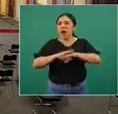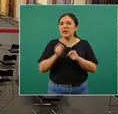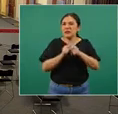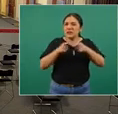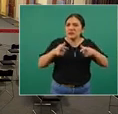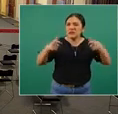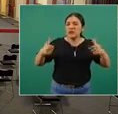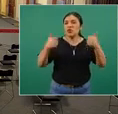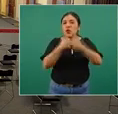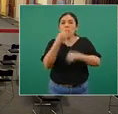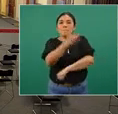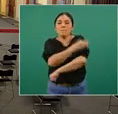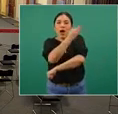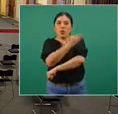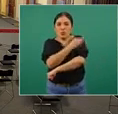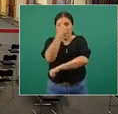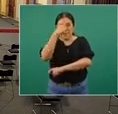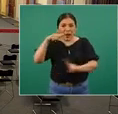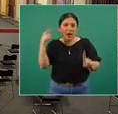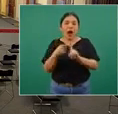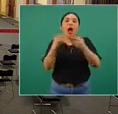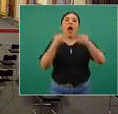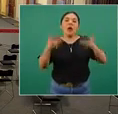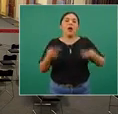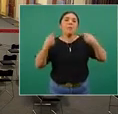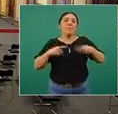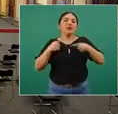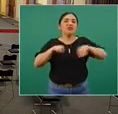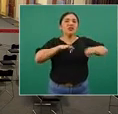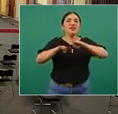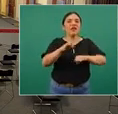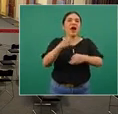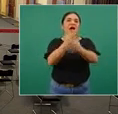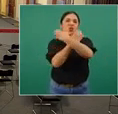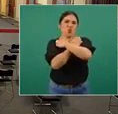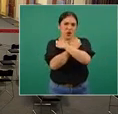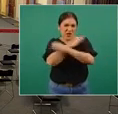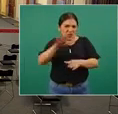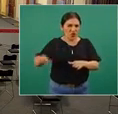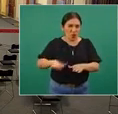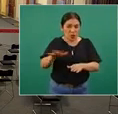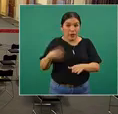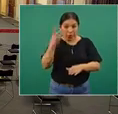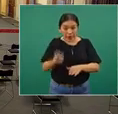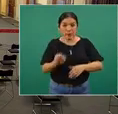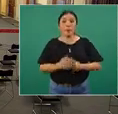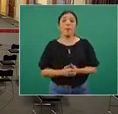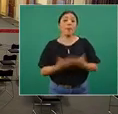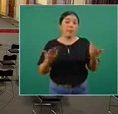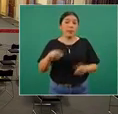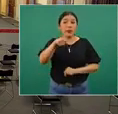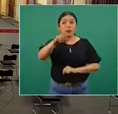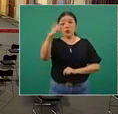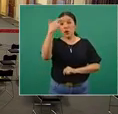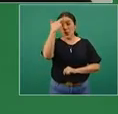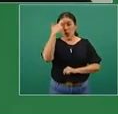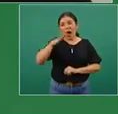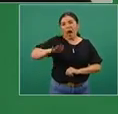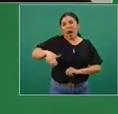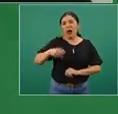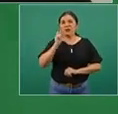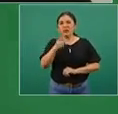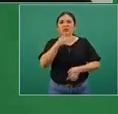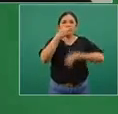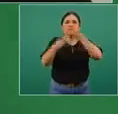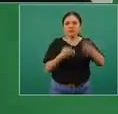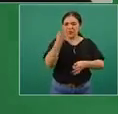la Estrategia Nacional de Vacunación enfocada ahora a los trabajadores de la educación. Recordemos que, como se anunció en